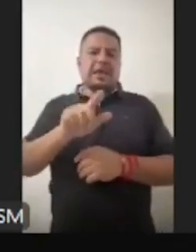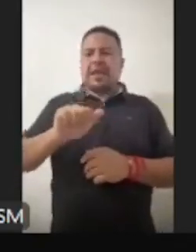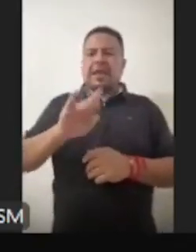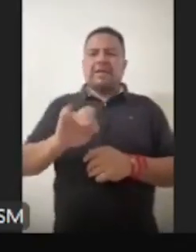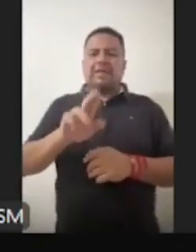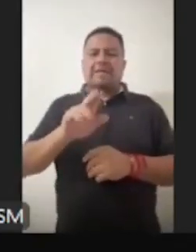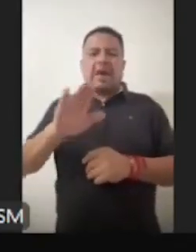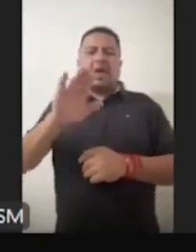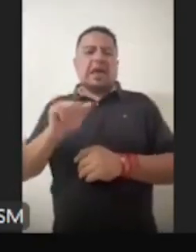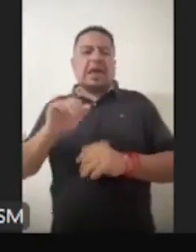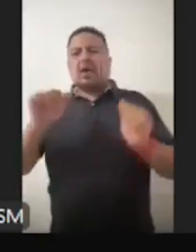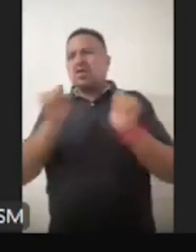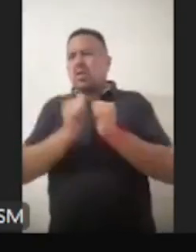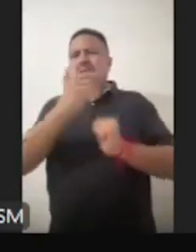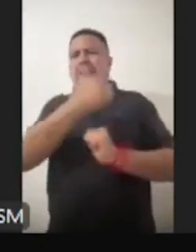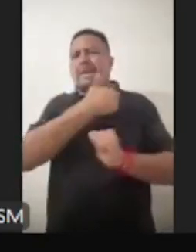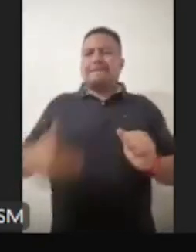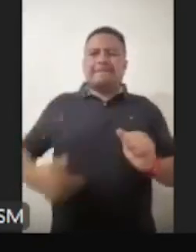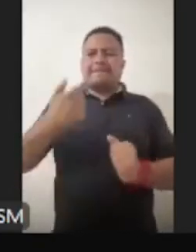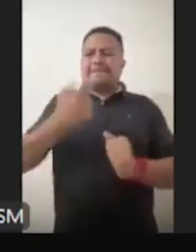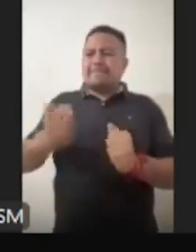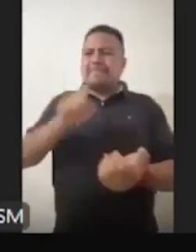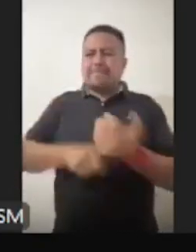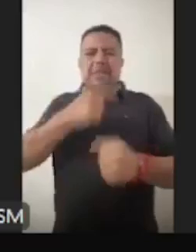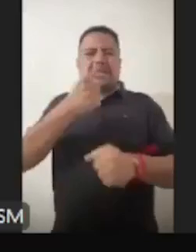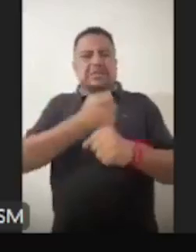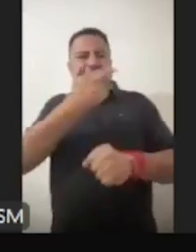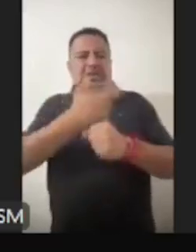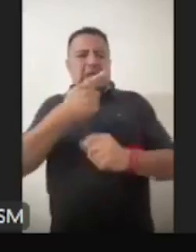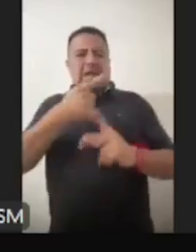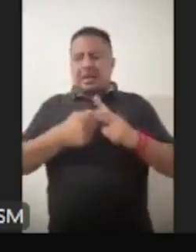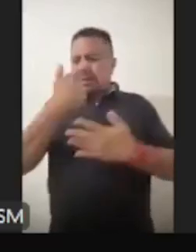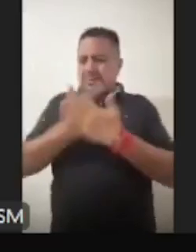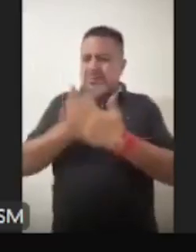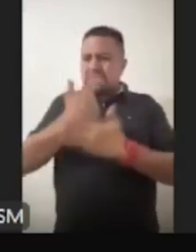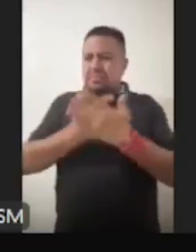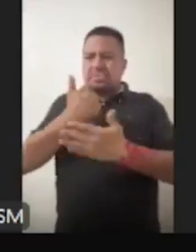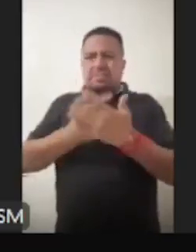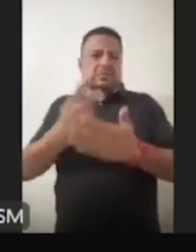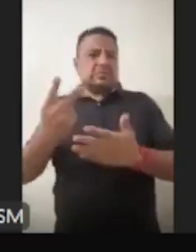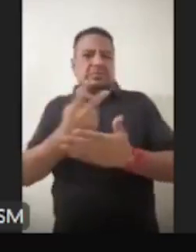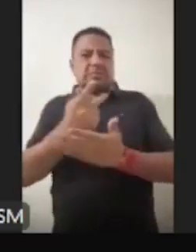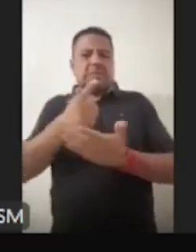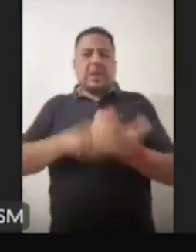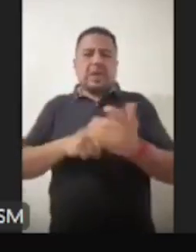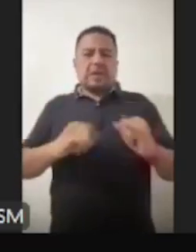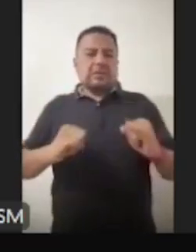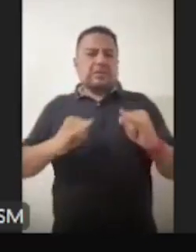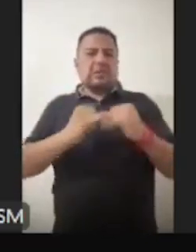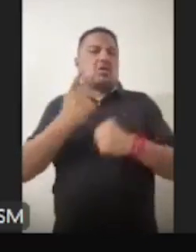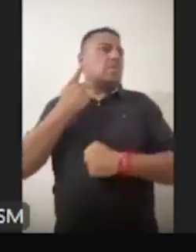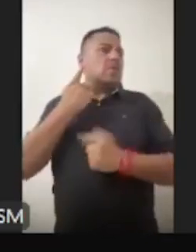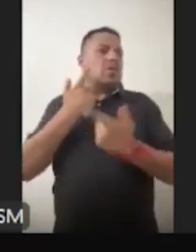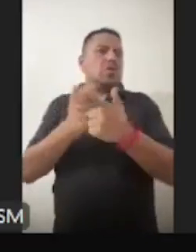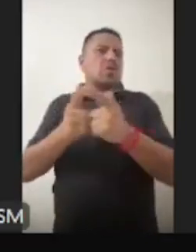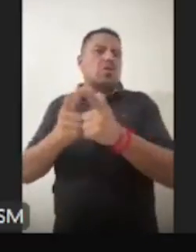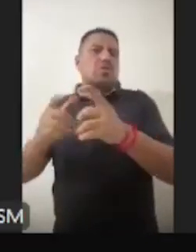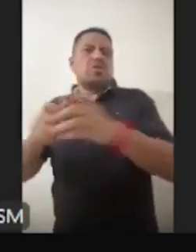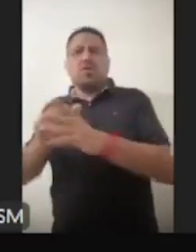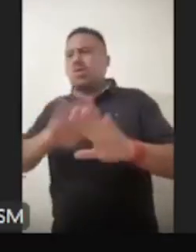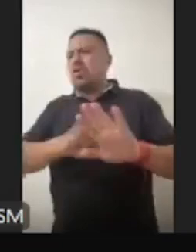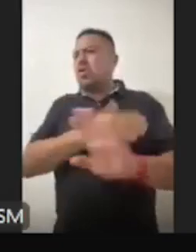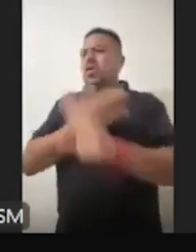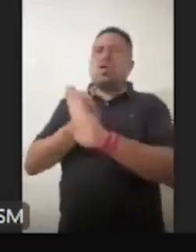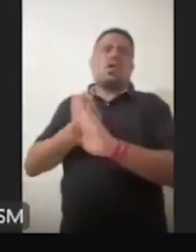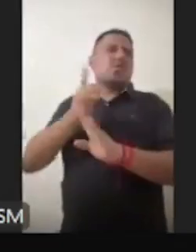sus calidades de presidente interino y secretario de Recursos Financieros, respectivamente, del citado Instituto Político por violencia política contra las mujeres